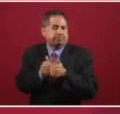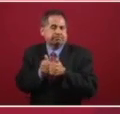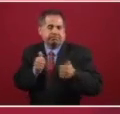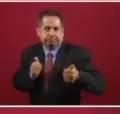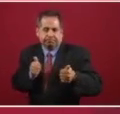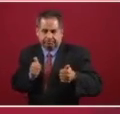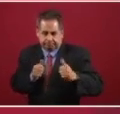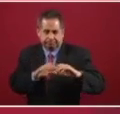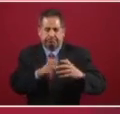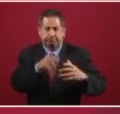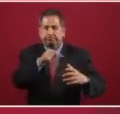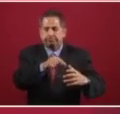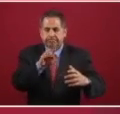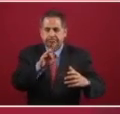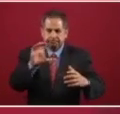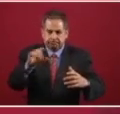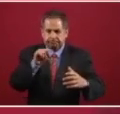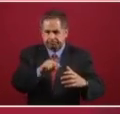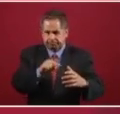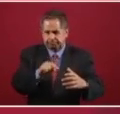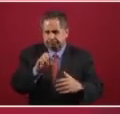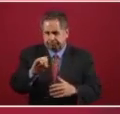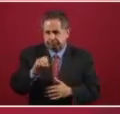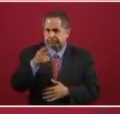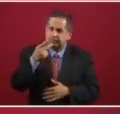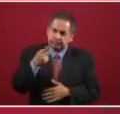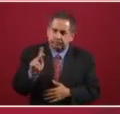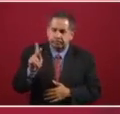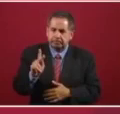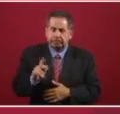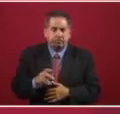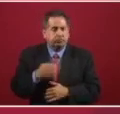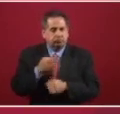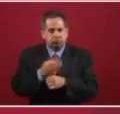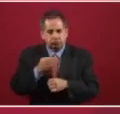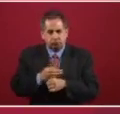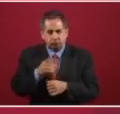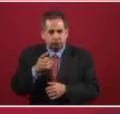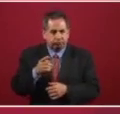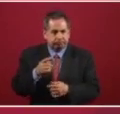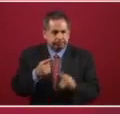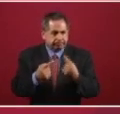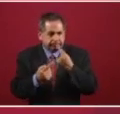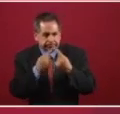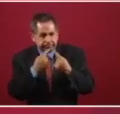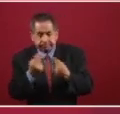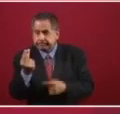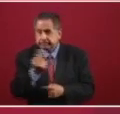eléctrico nacional, pero la tensión de la demanda